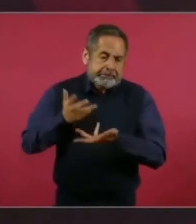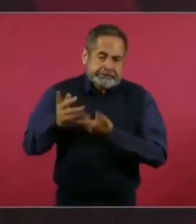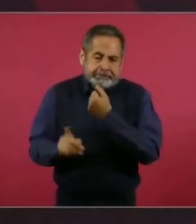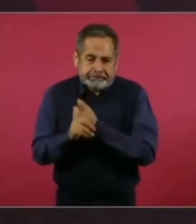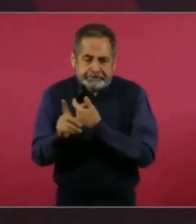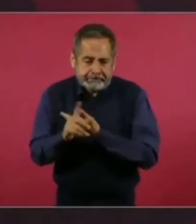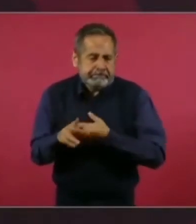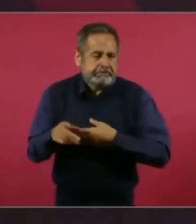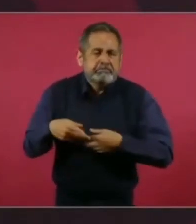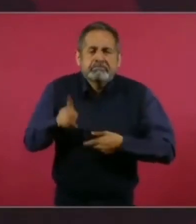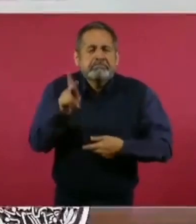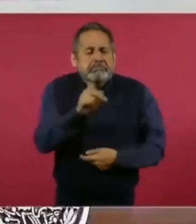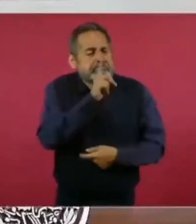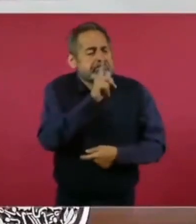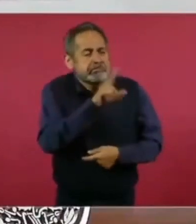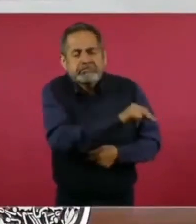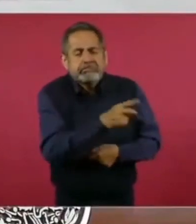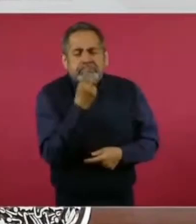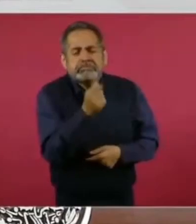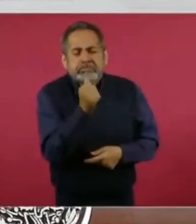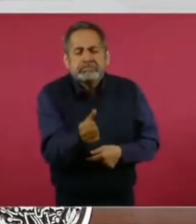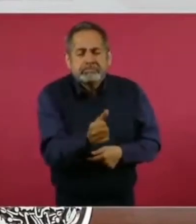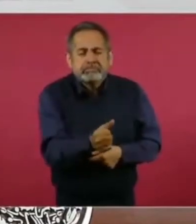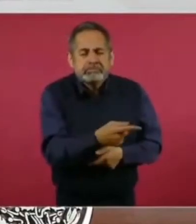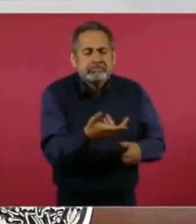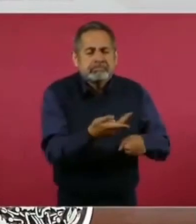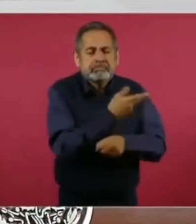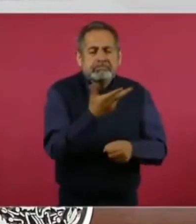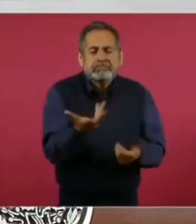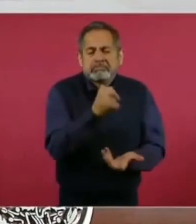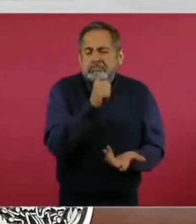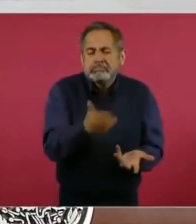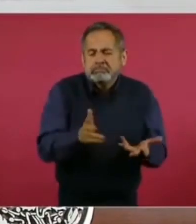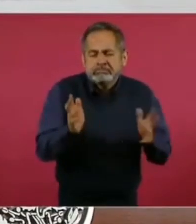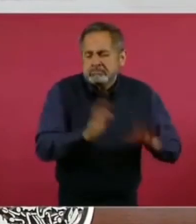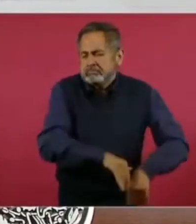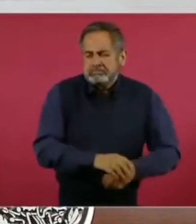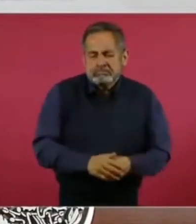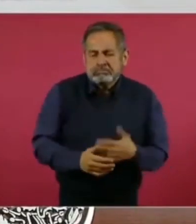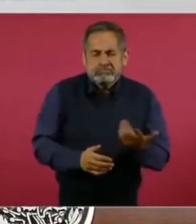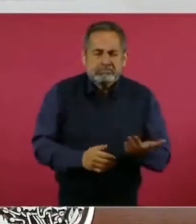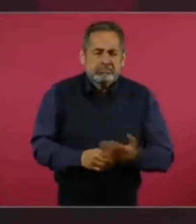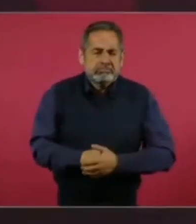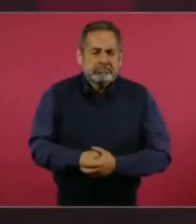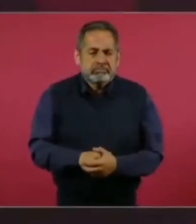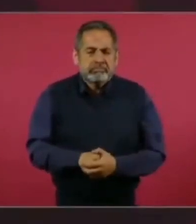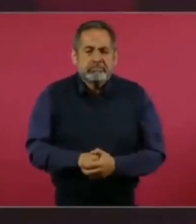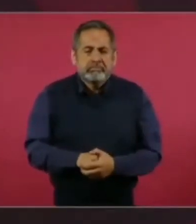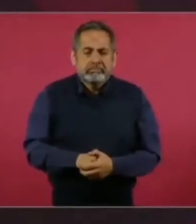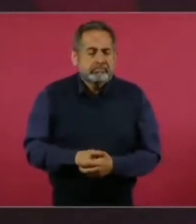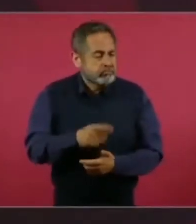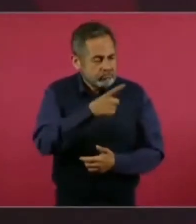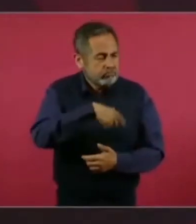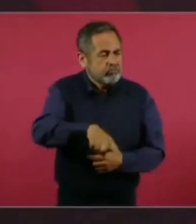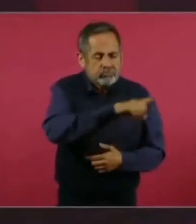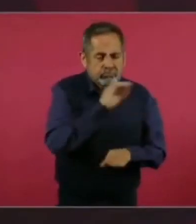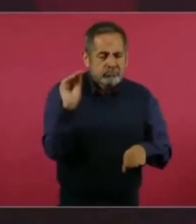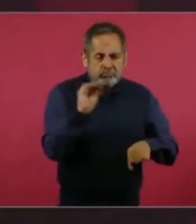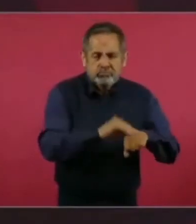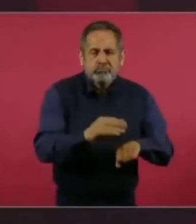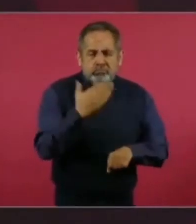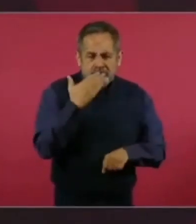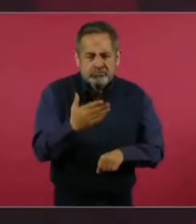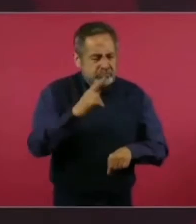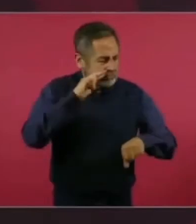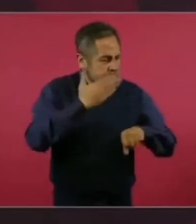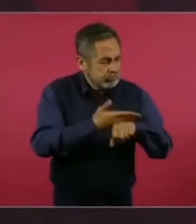nos afectaría pero no no no no eh actúa en ese sentido